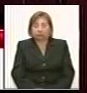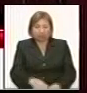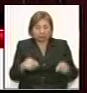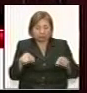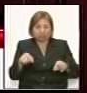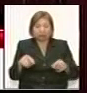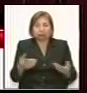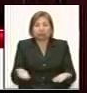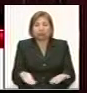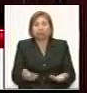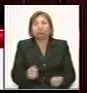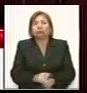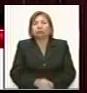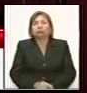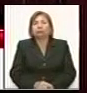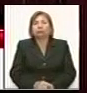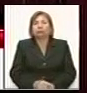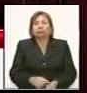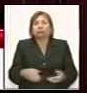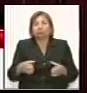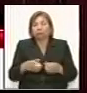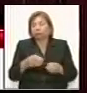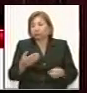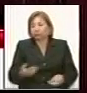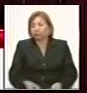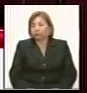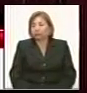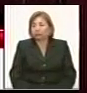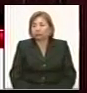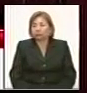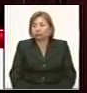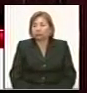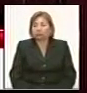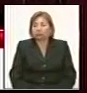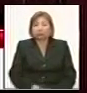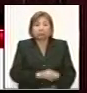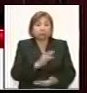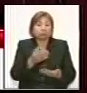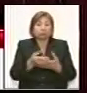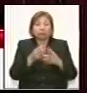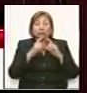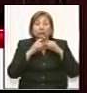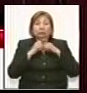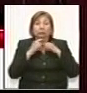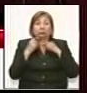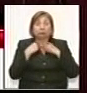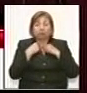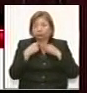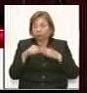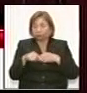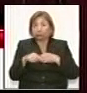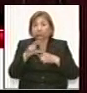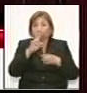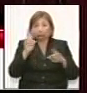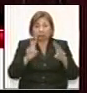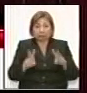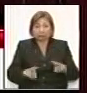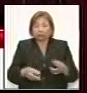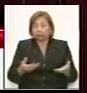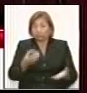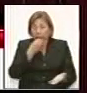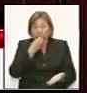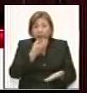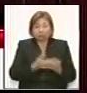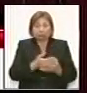el Congreso peruano, en el comedor del Congreso peruano, todos los mozos son venezolanos y son muy